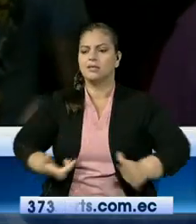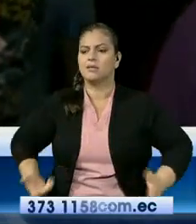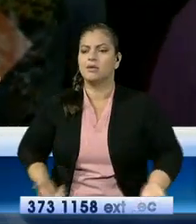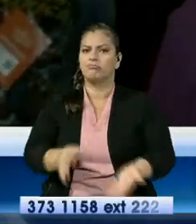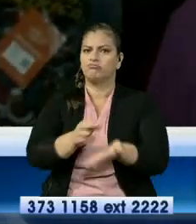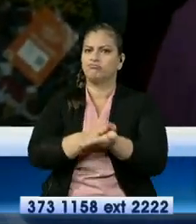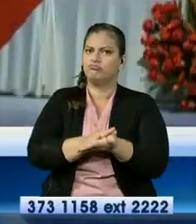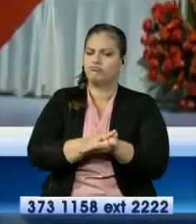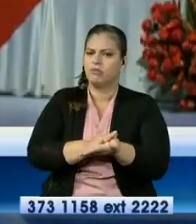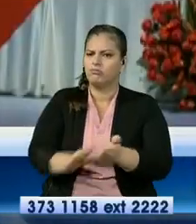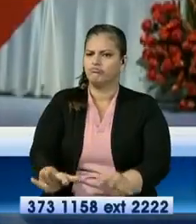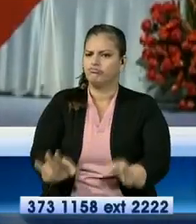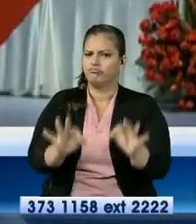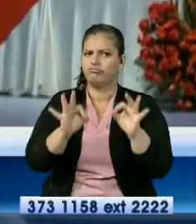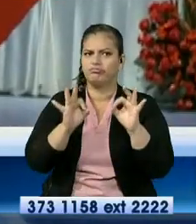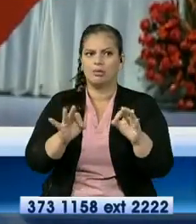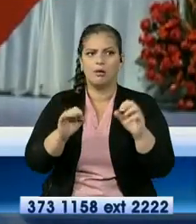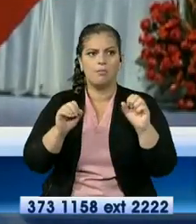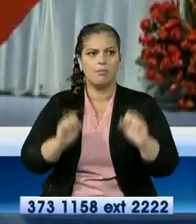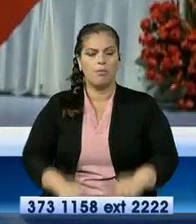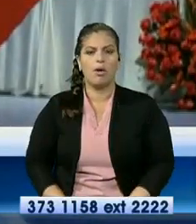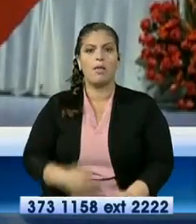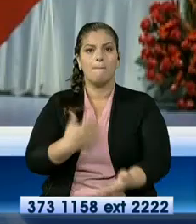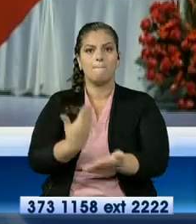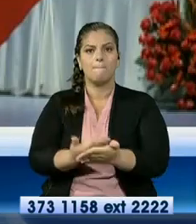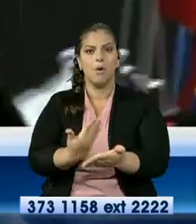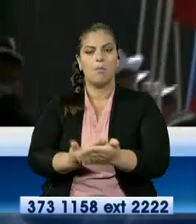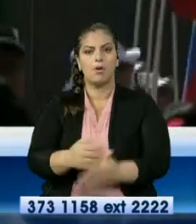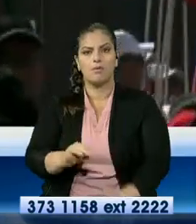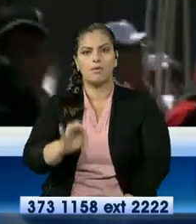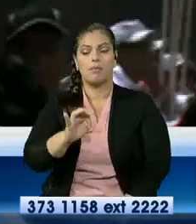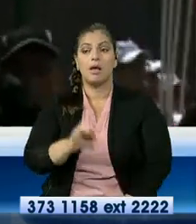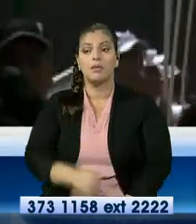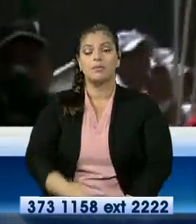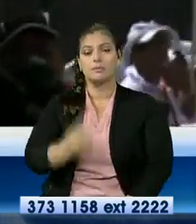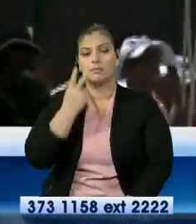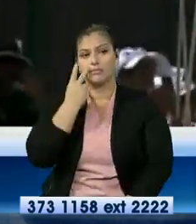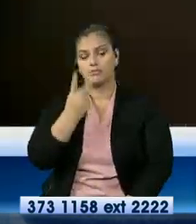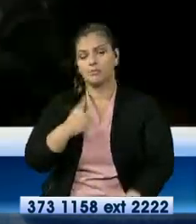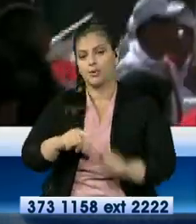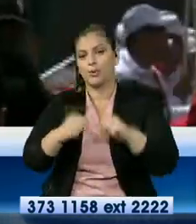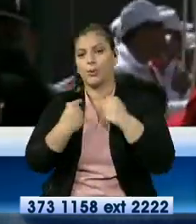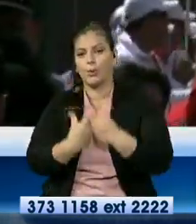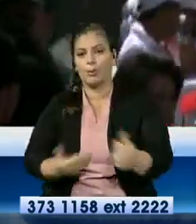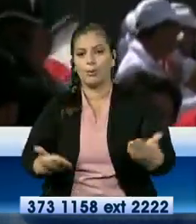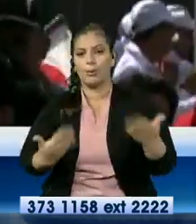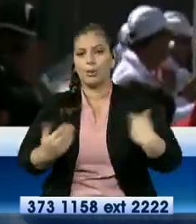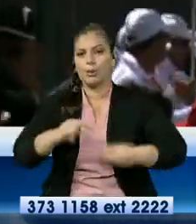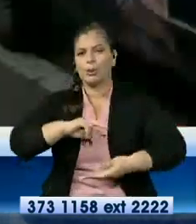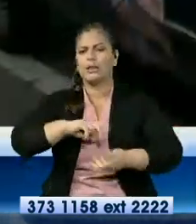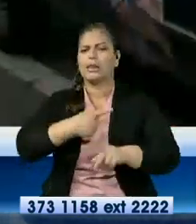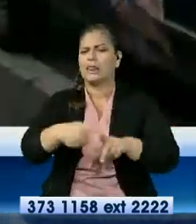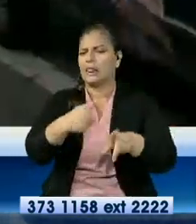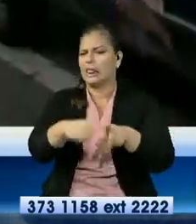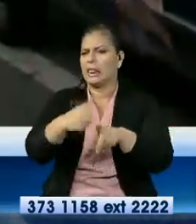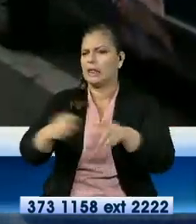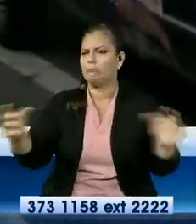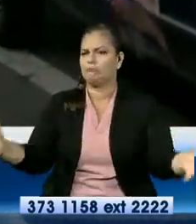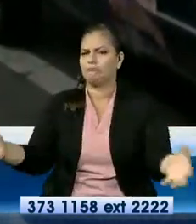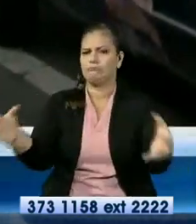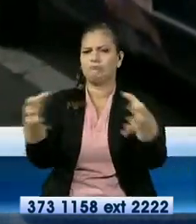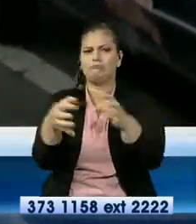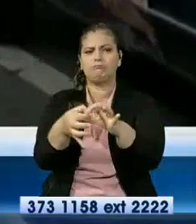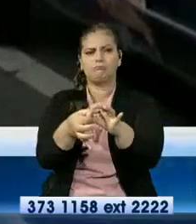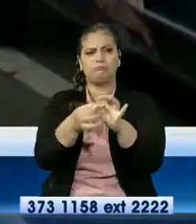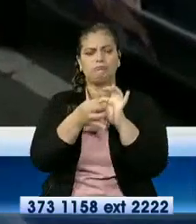la propuesta. Desde varios puntos de la ciudad, los diferentes partidos políticos trabajan en la campaña en apoyo a la